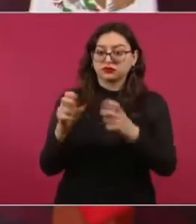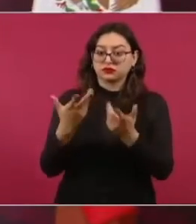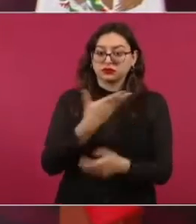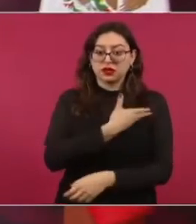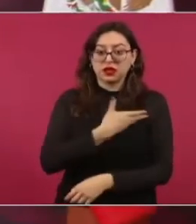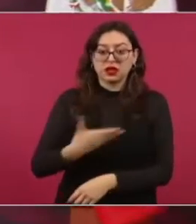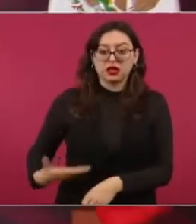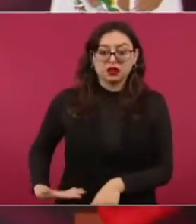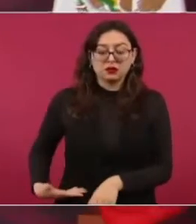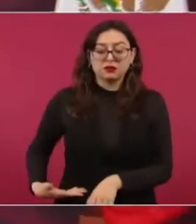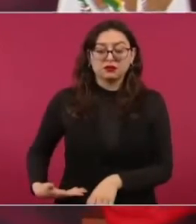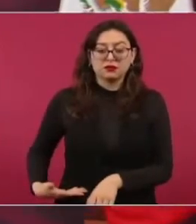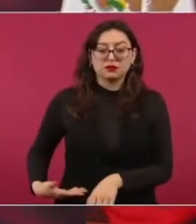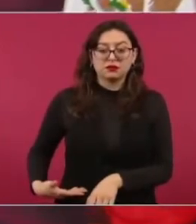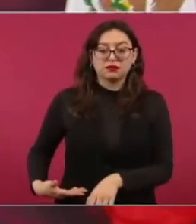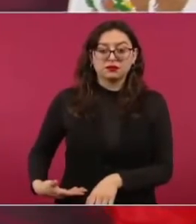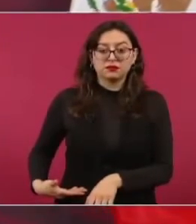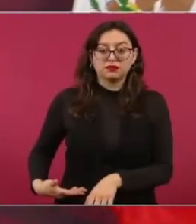presidentes